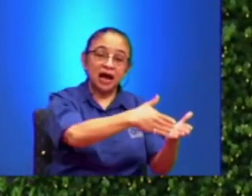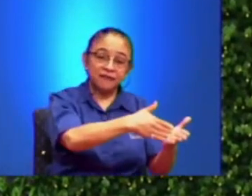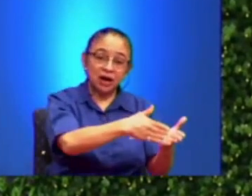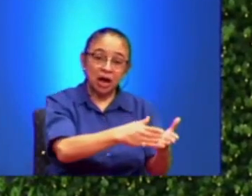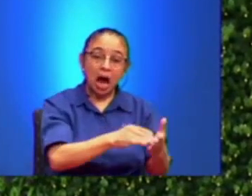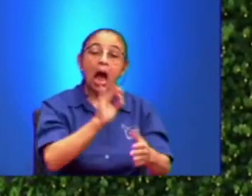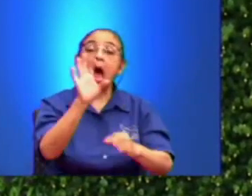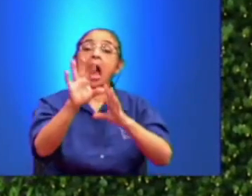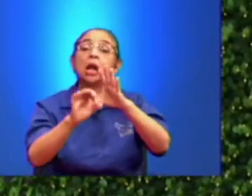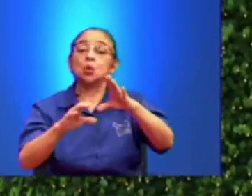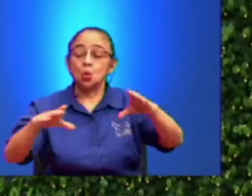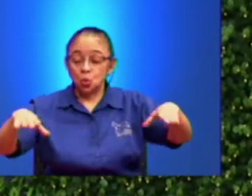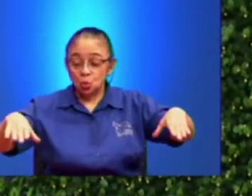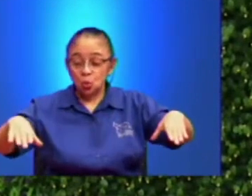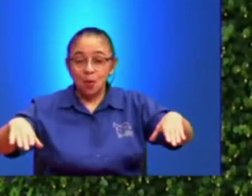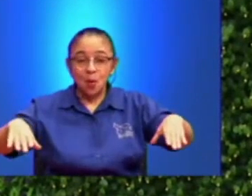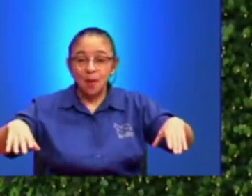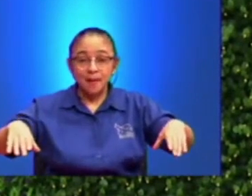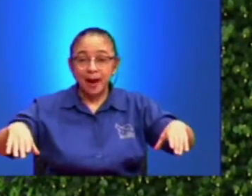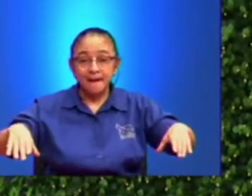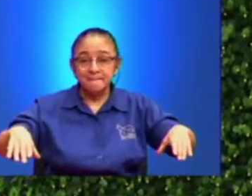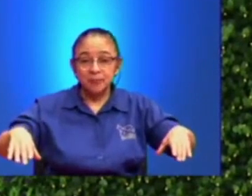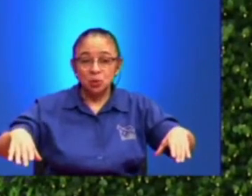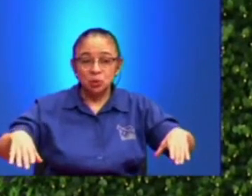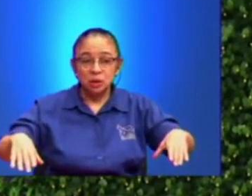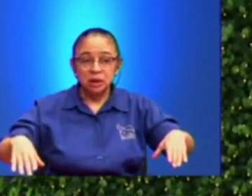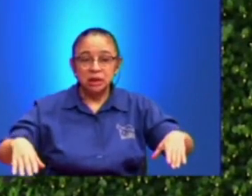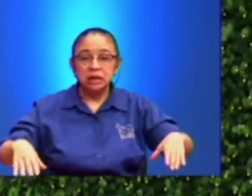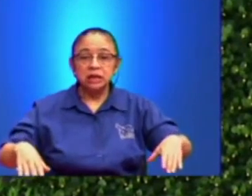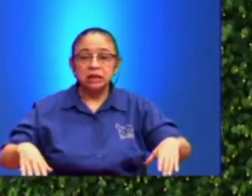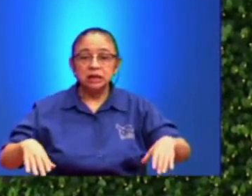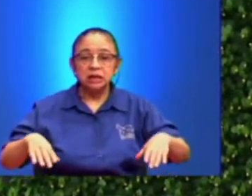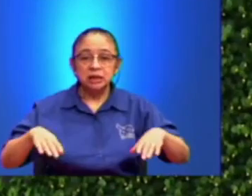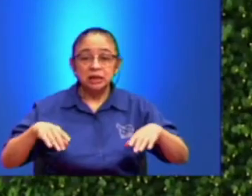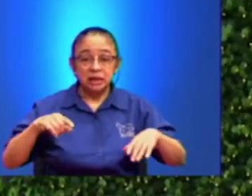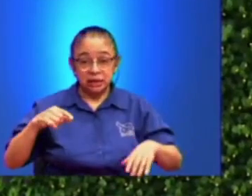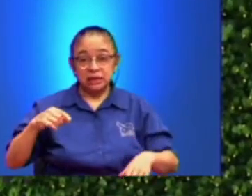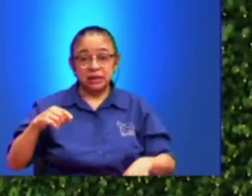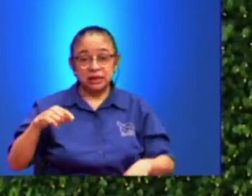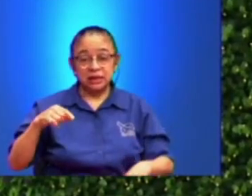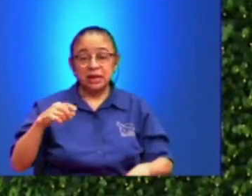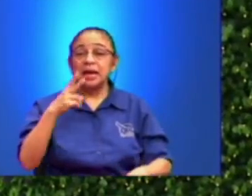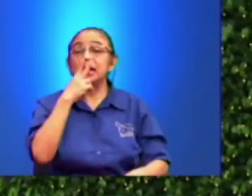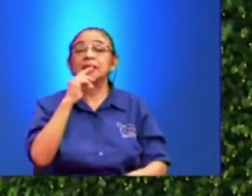alguna plaza y entonces se tiraba el suelo él